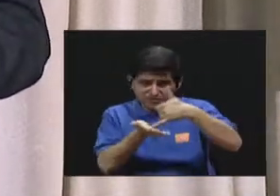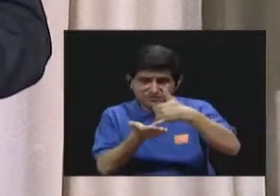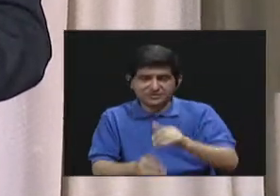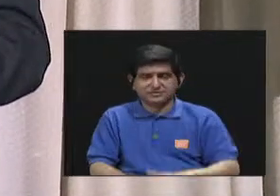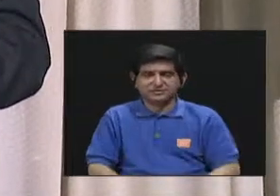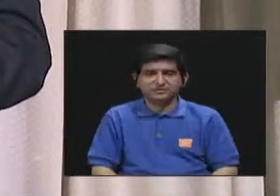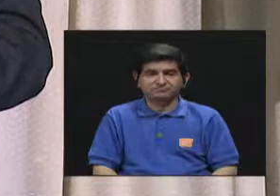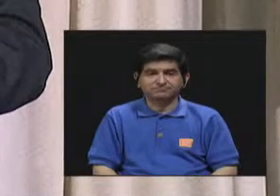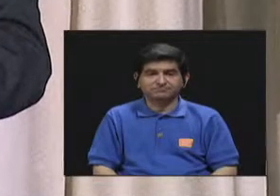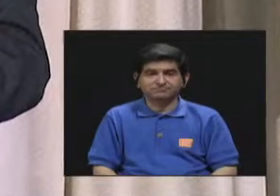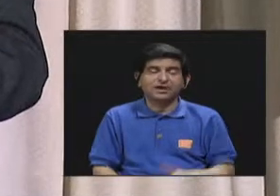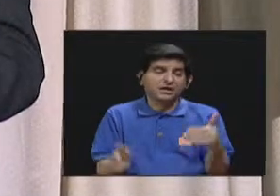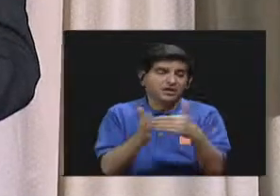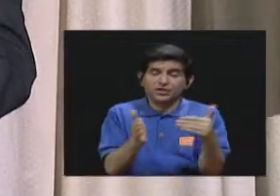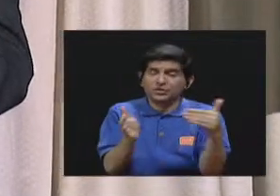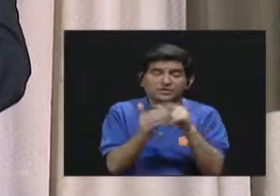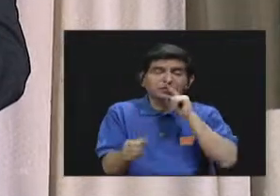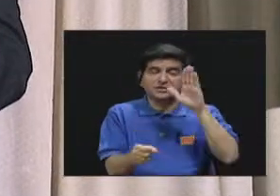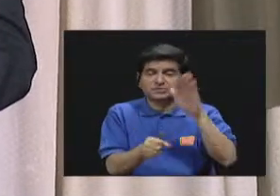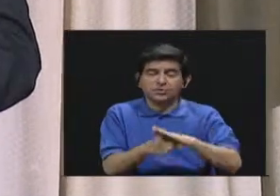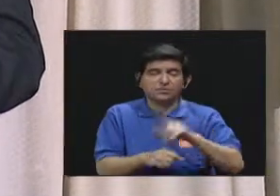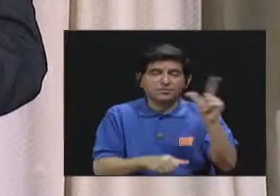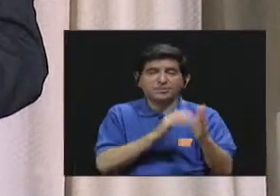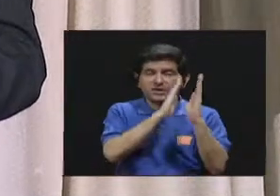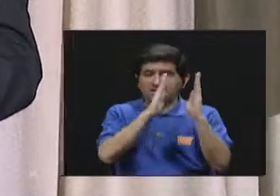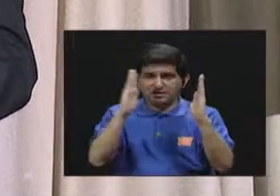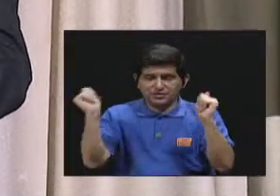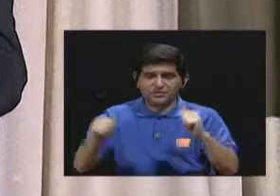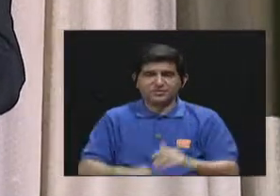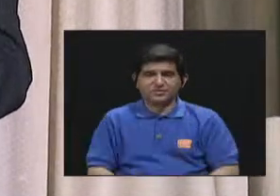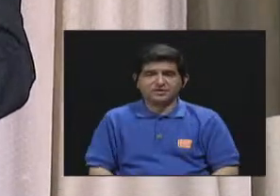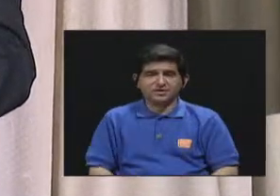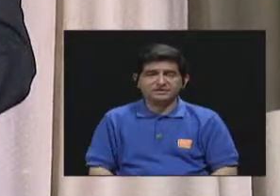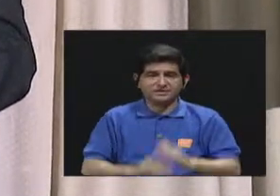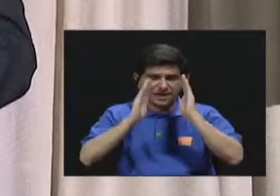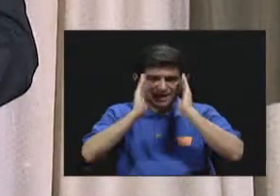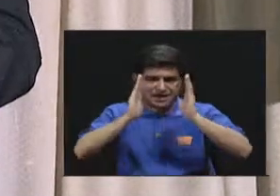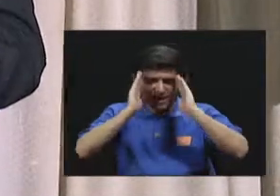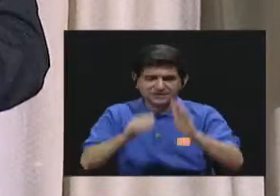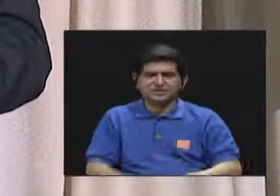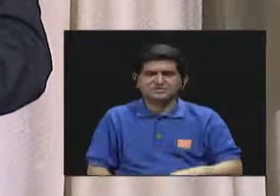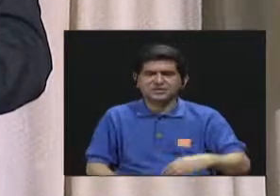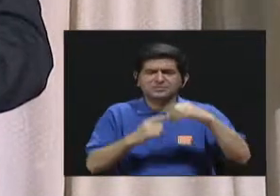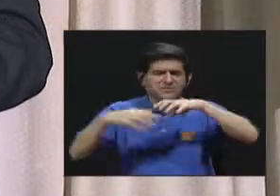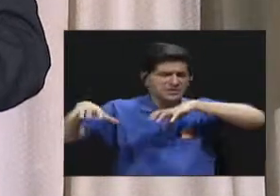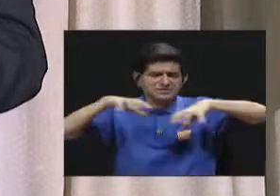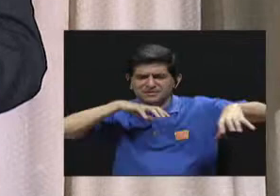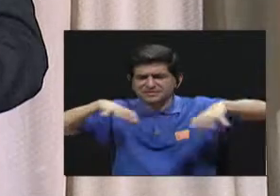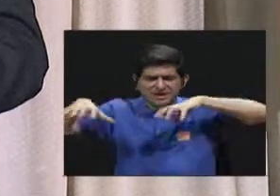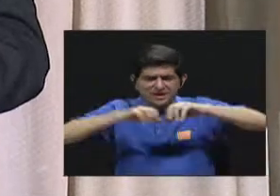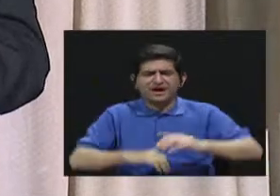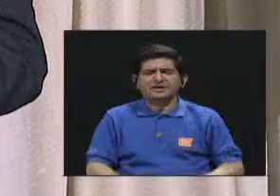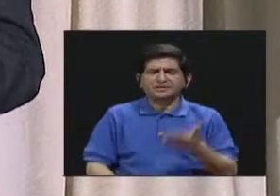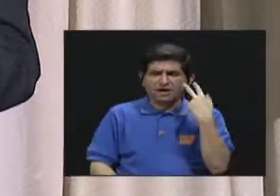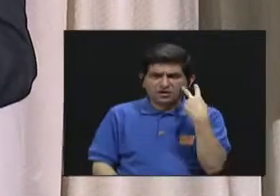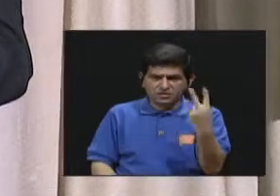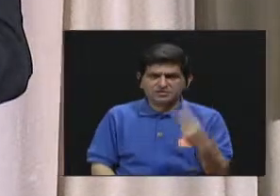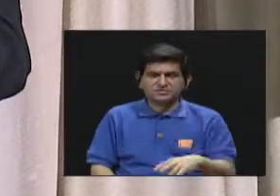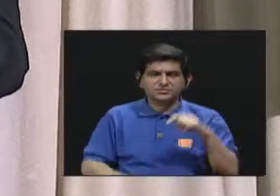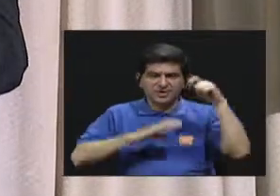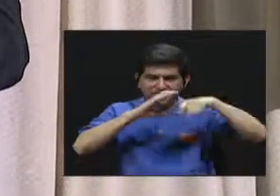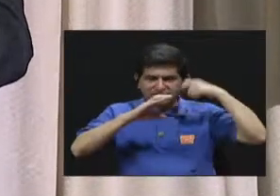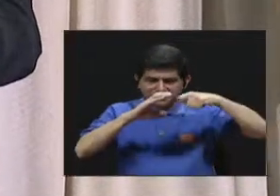una vez más cumplimos el Lunes de Cinemateca con la cobertura de los principales acontecimientos audiovisuales y cinematográficos. Mucha